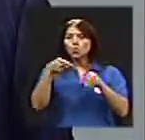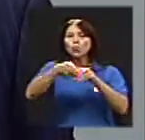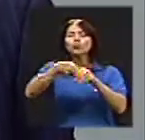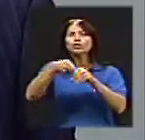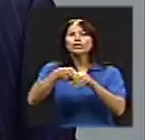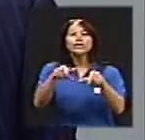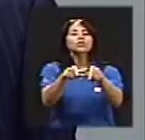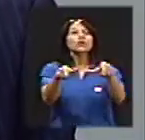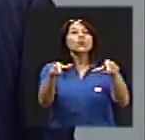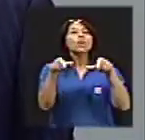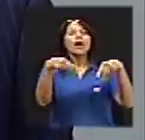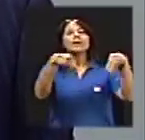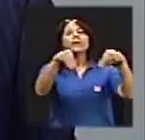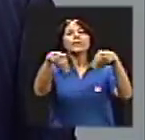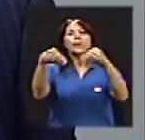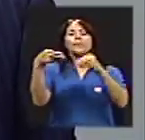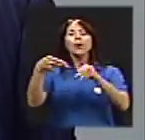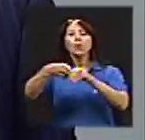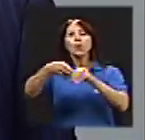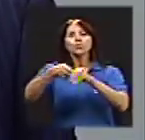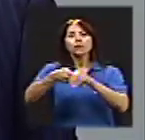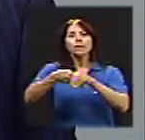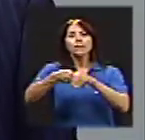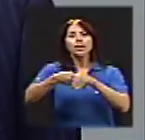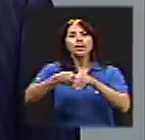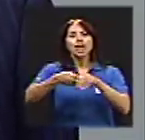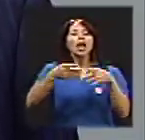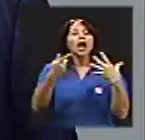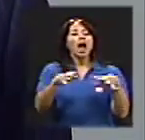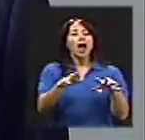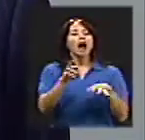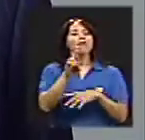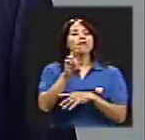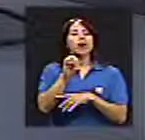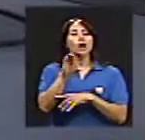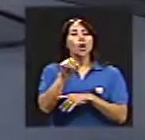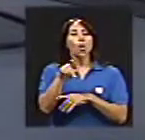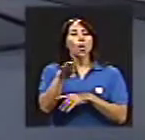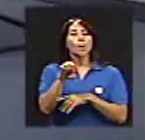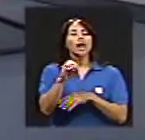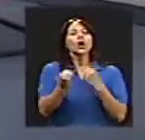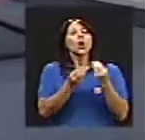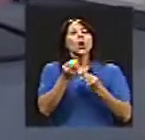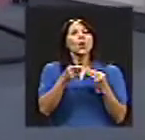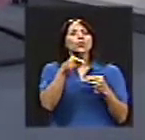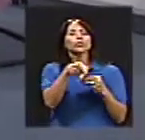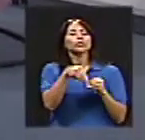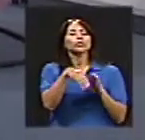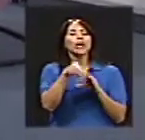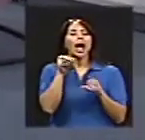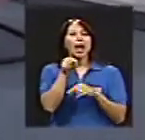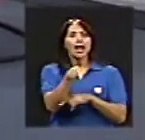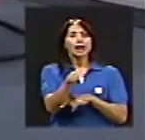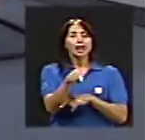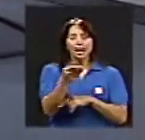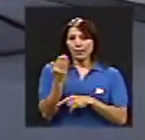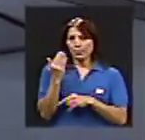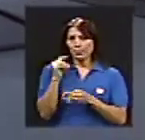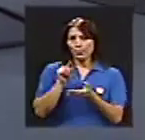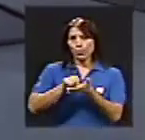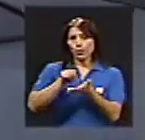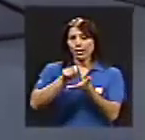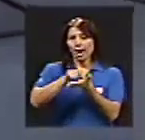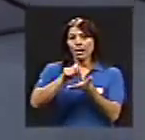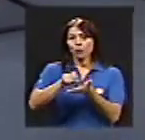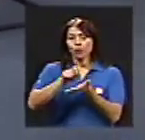de servicio, de cómo sale el combustible de recope. Acabamos de publicar un informe sobre la